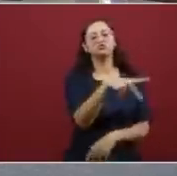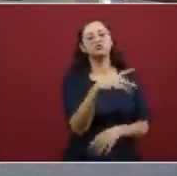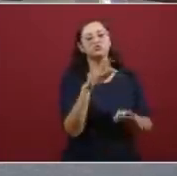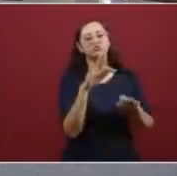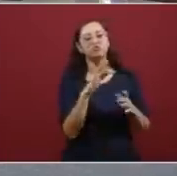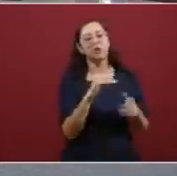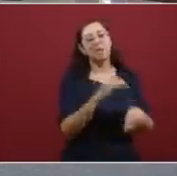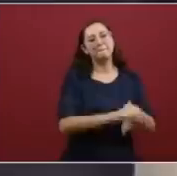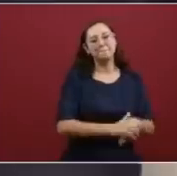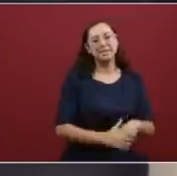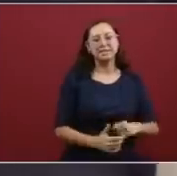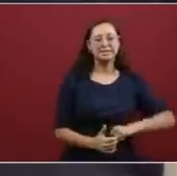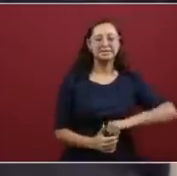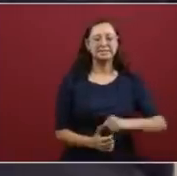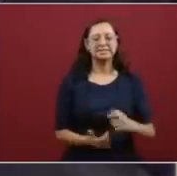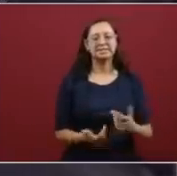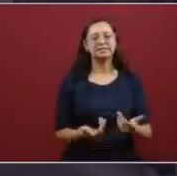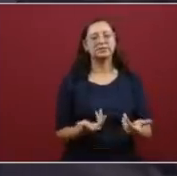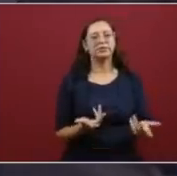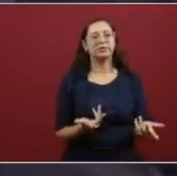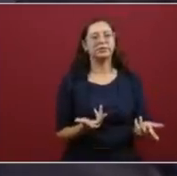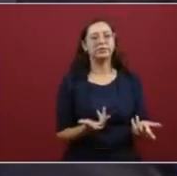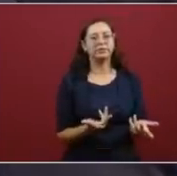metieron ahí a